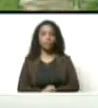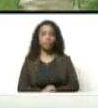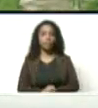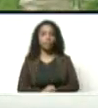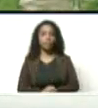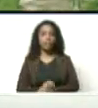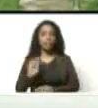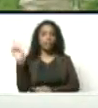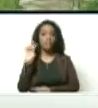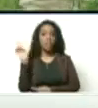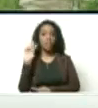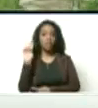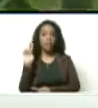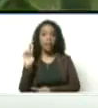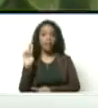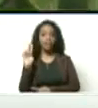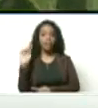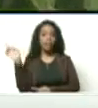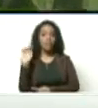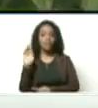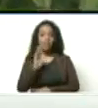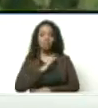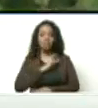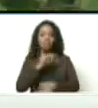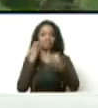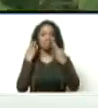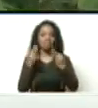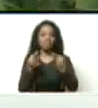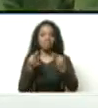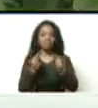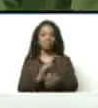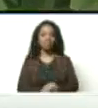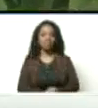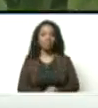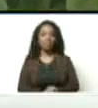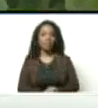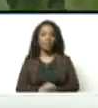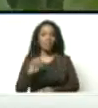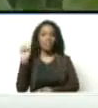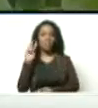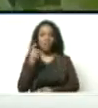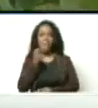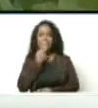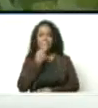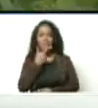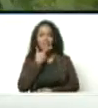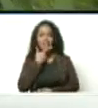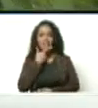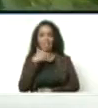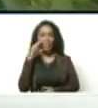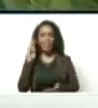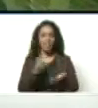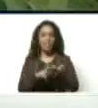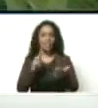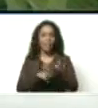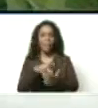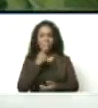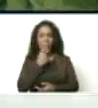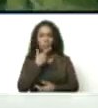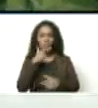venezuela es venezuela chico venezuela es hermosa de verdad es hermosa se trata